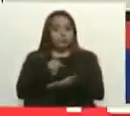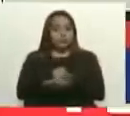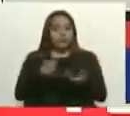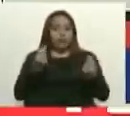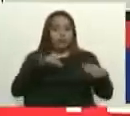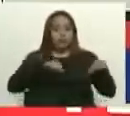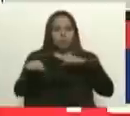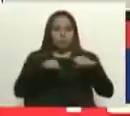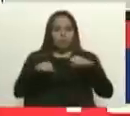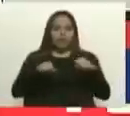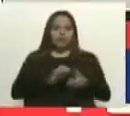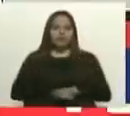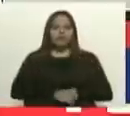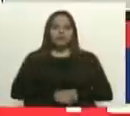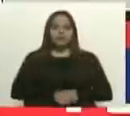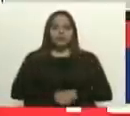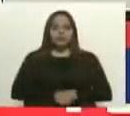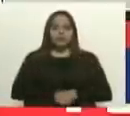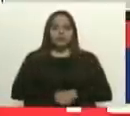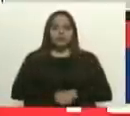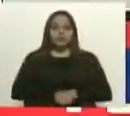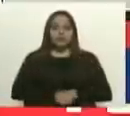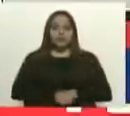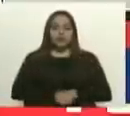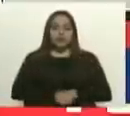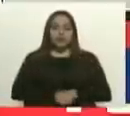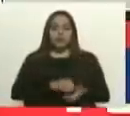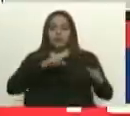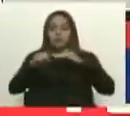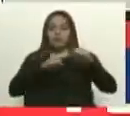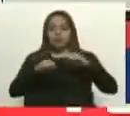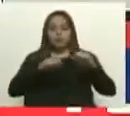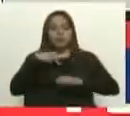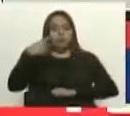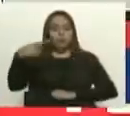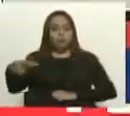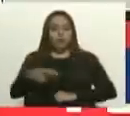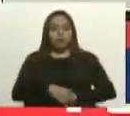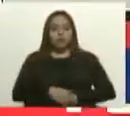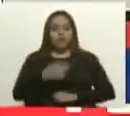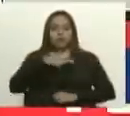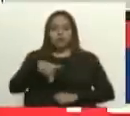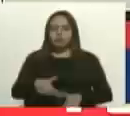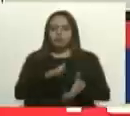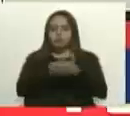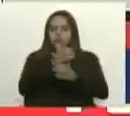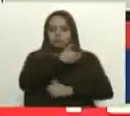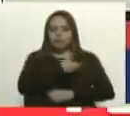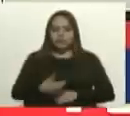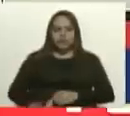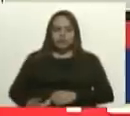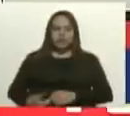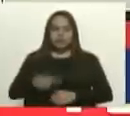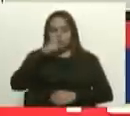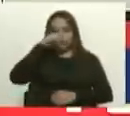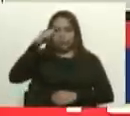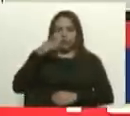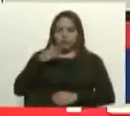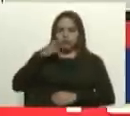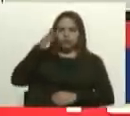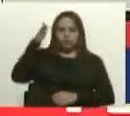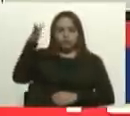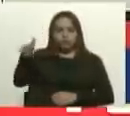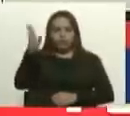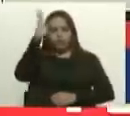la, o cómo es la dinámica política, ¿no? Nuestro compañero presidente estuvo en, Nicolás Maduro estuvo